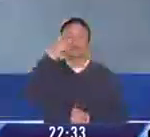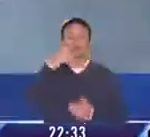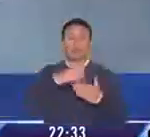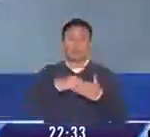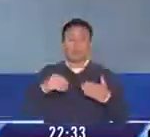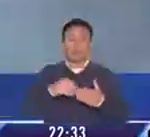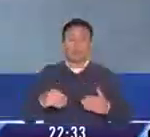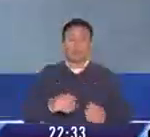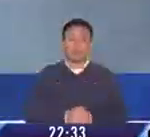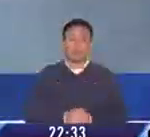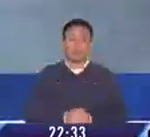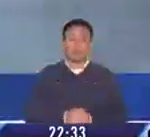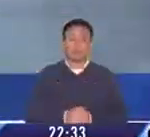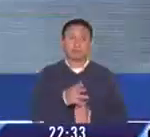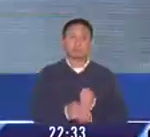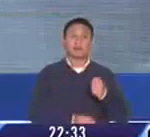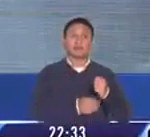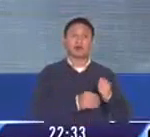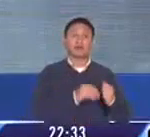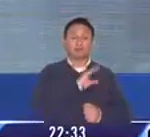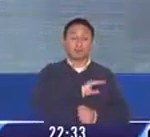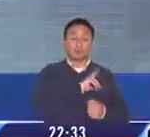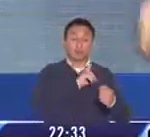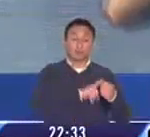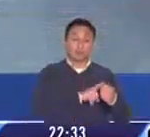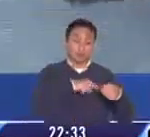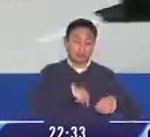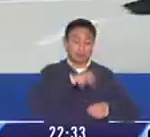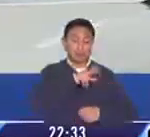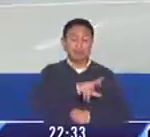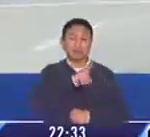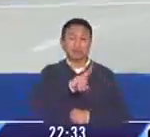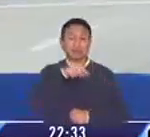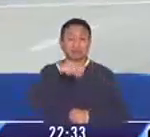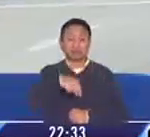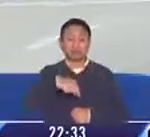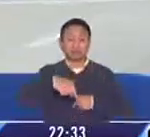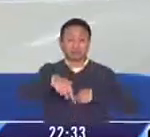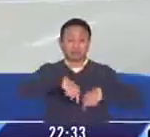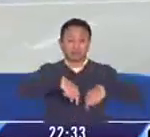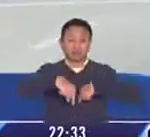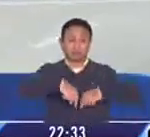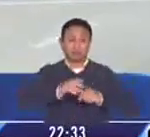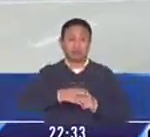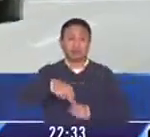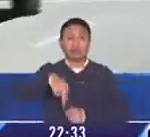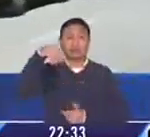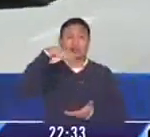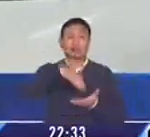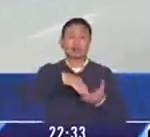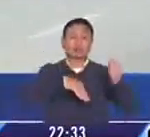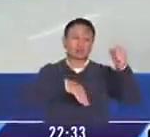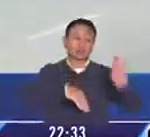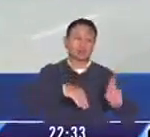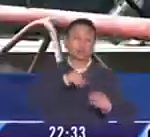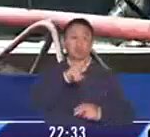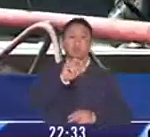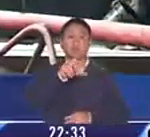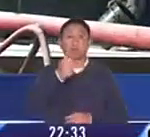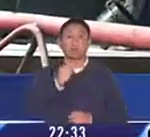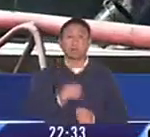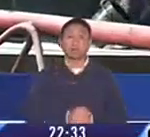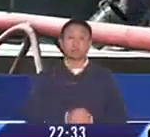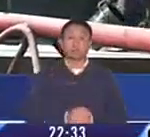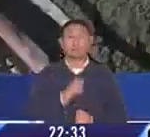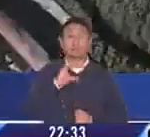$3 millones. Adicional, el municipio de Quito trabaja en 32 frentes de obras viales en el norte, centro, sur y los valles. La